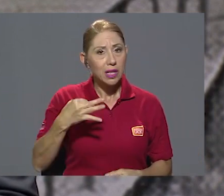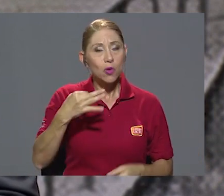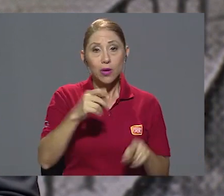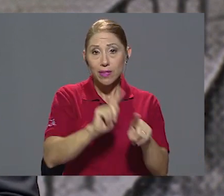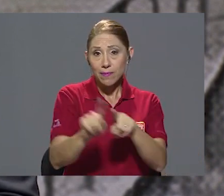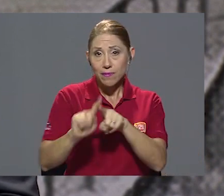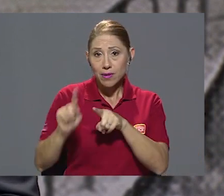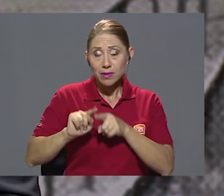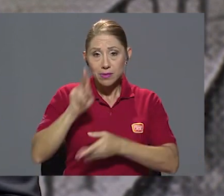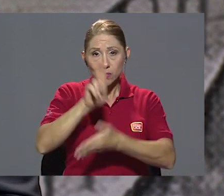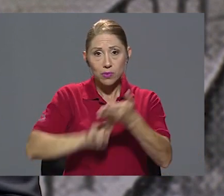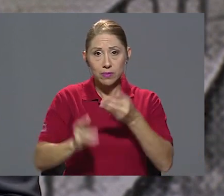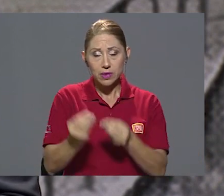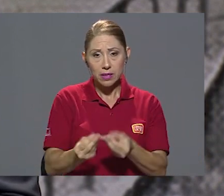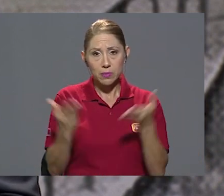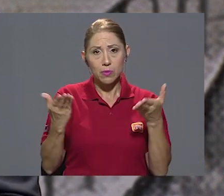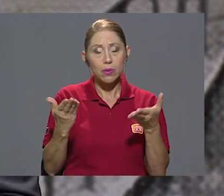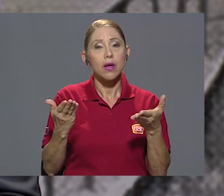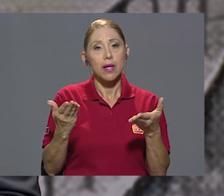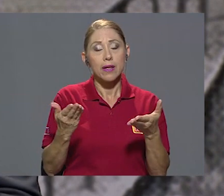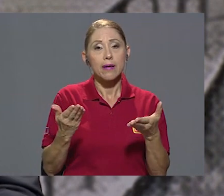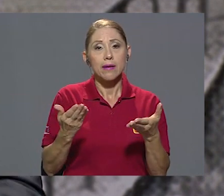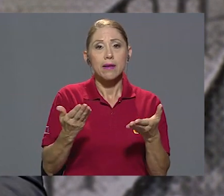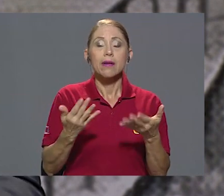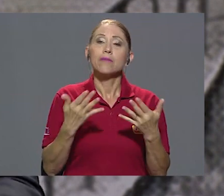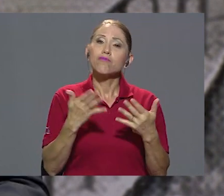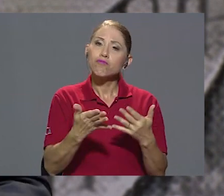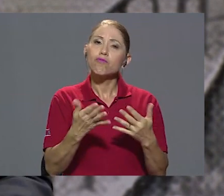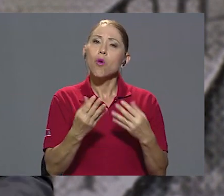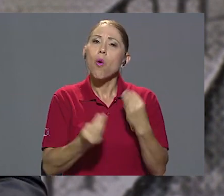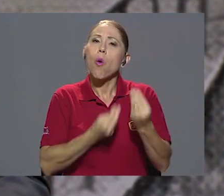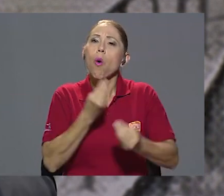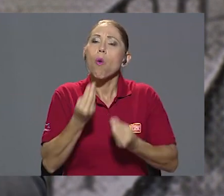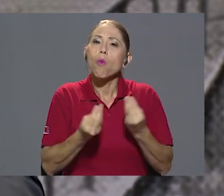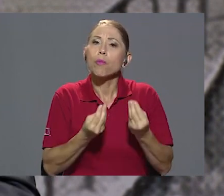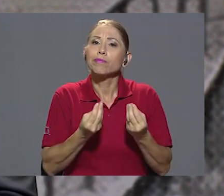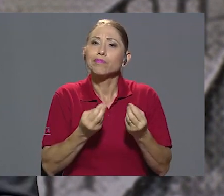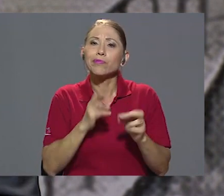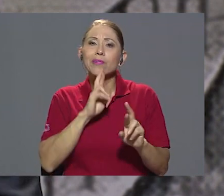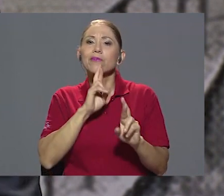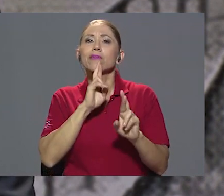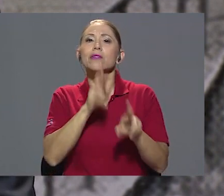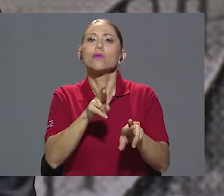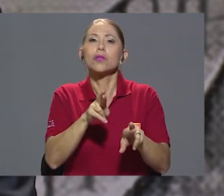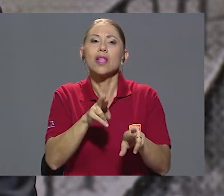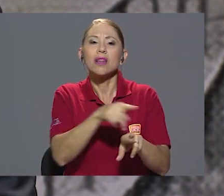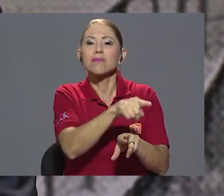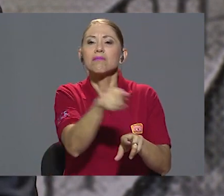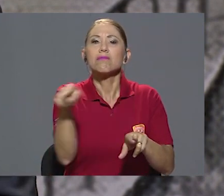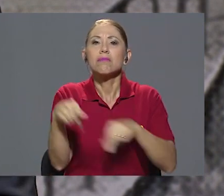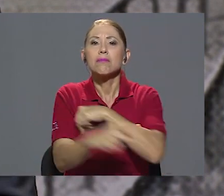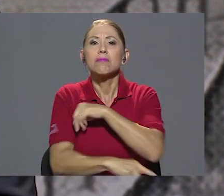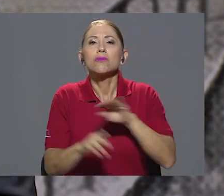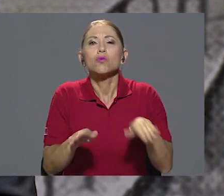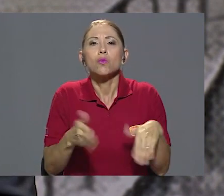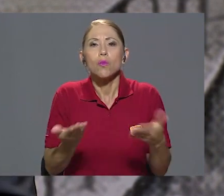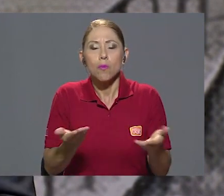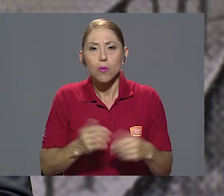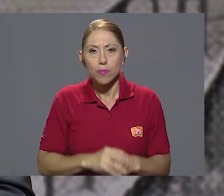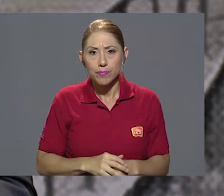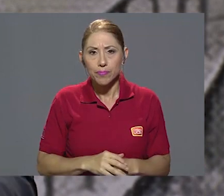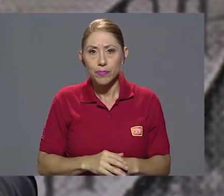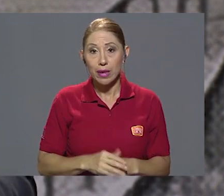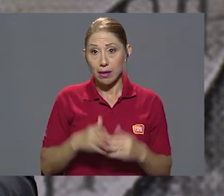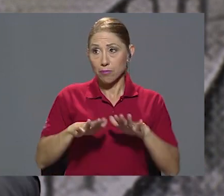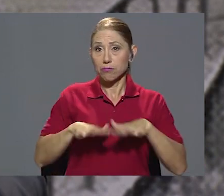vamos las universidades estatales, ¿verdad?, de cómo poder responderle al país, que